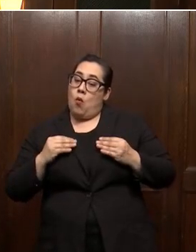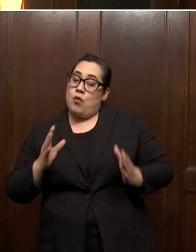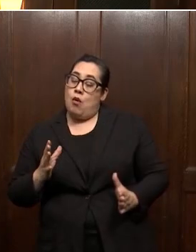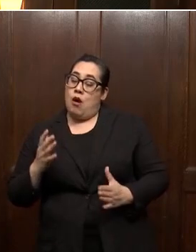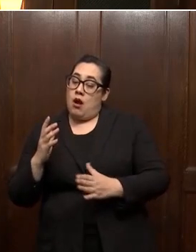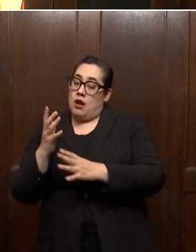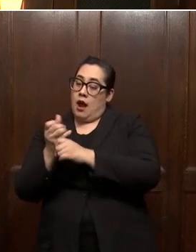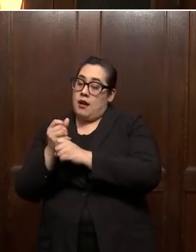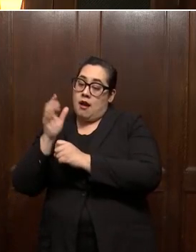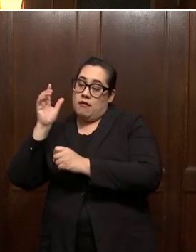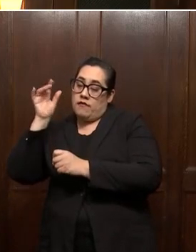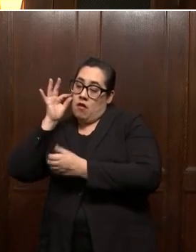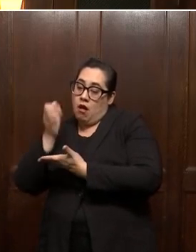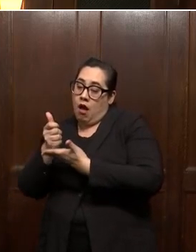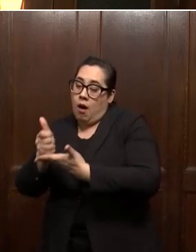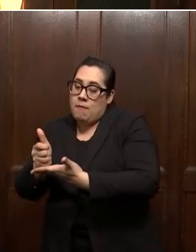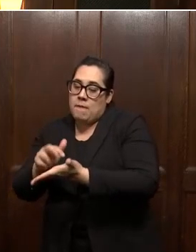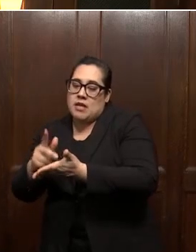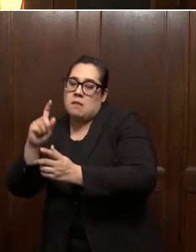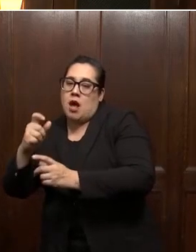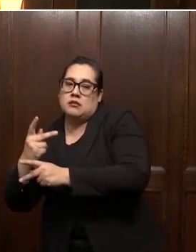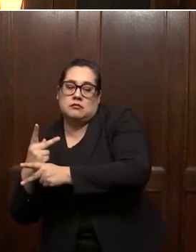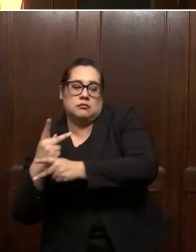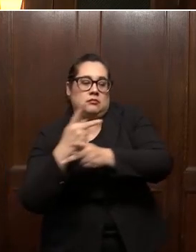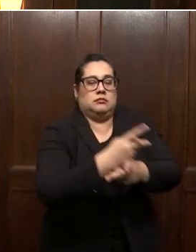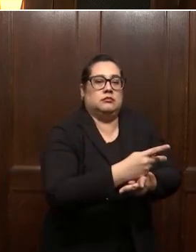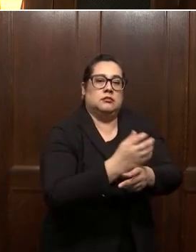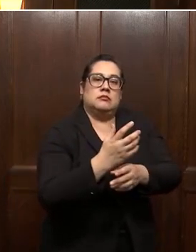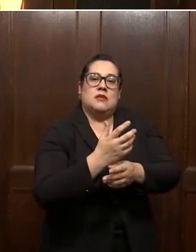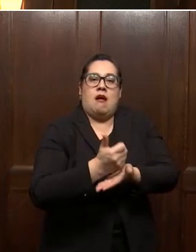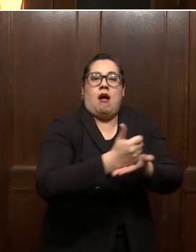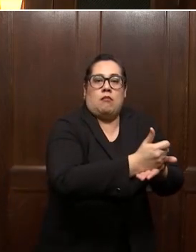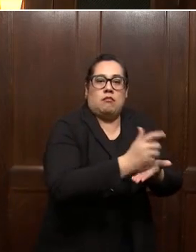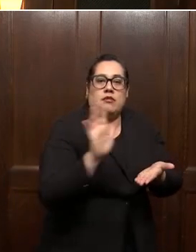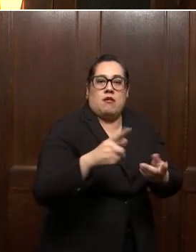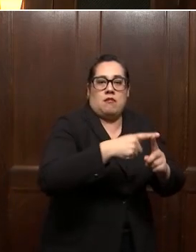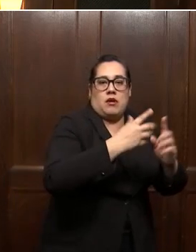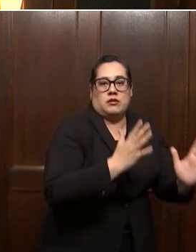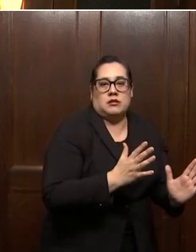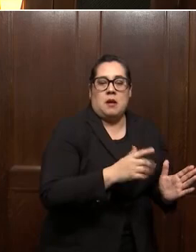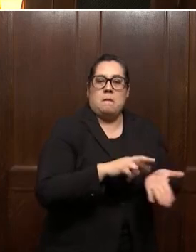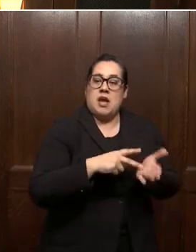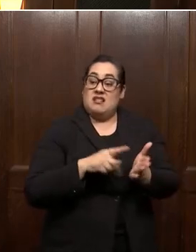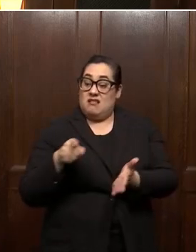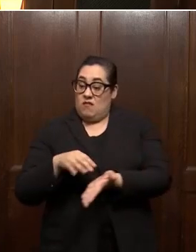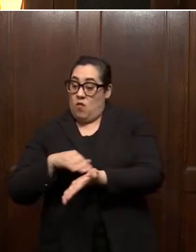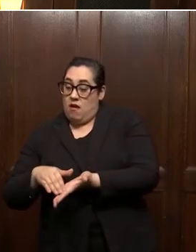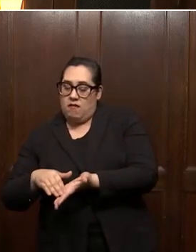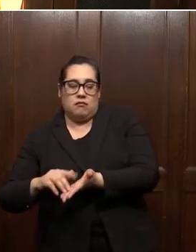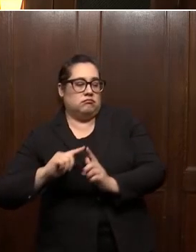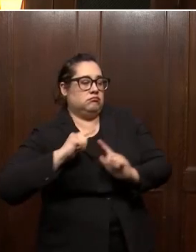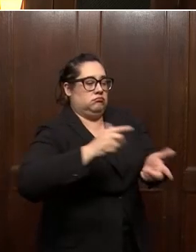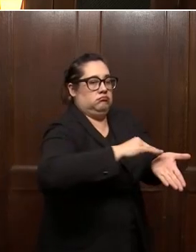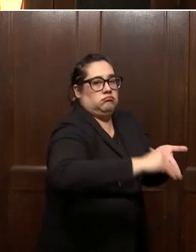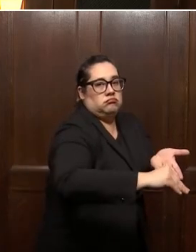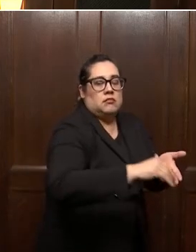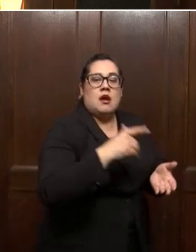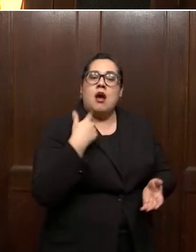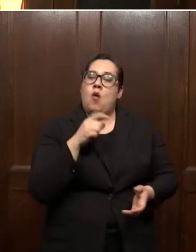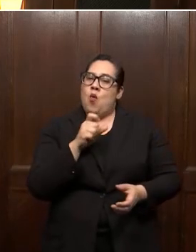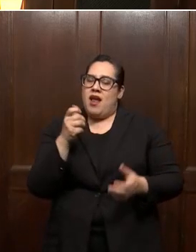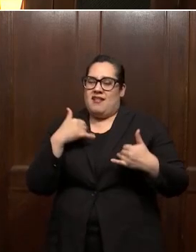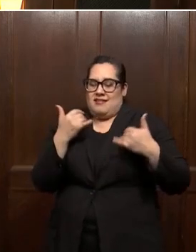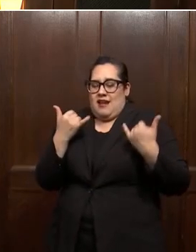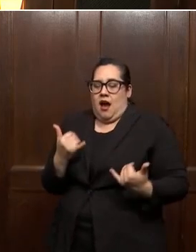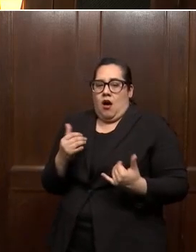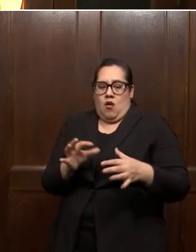por nuestros inquilinos. Estamos juntos y la relación entre un inquilino y un